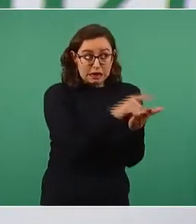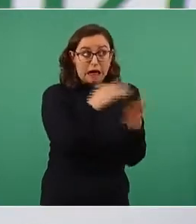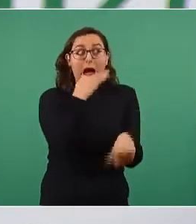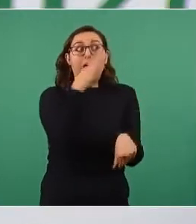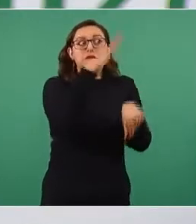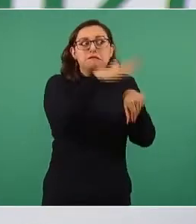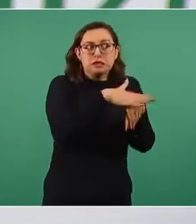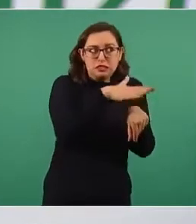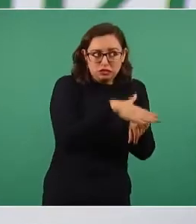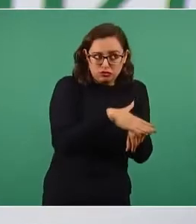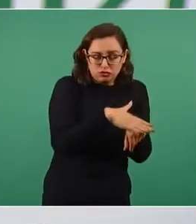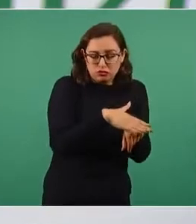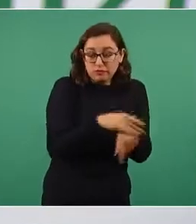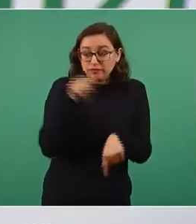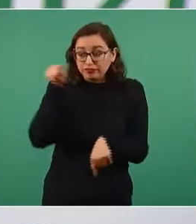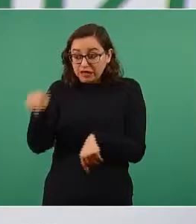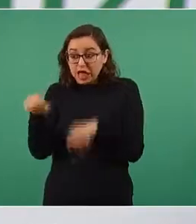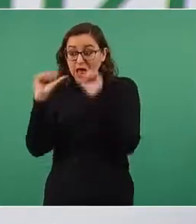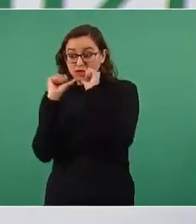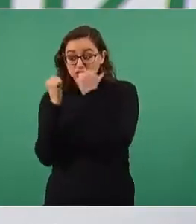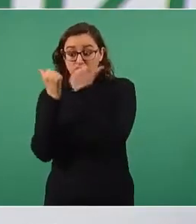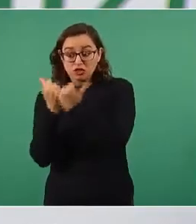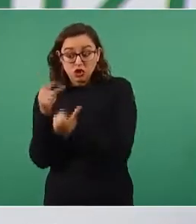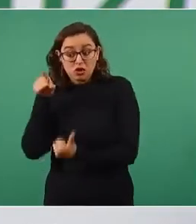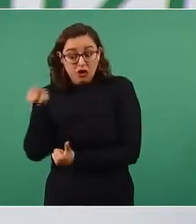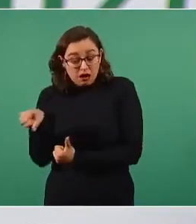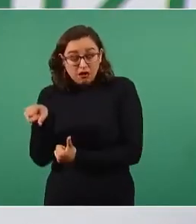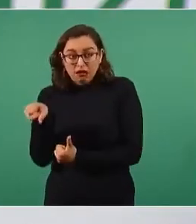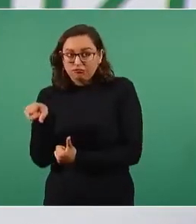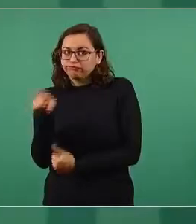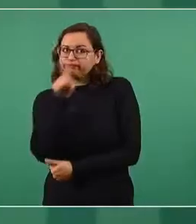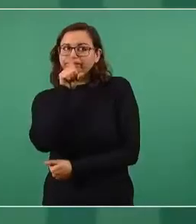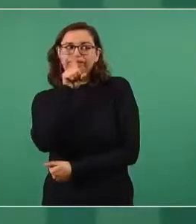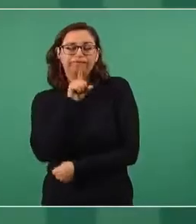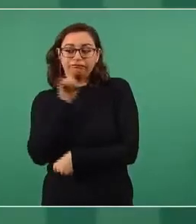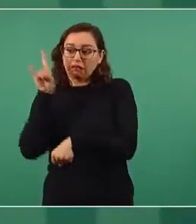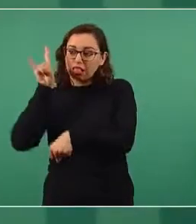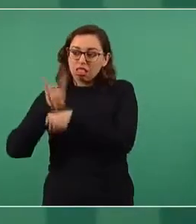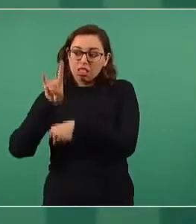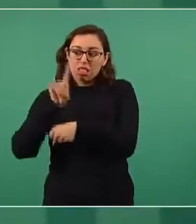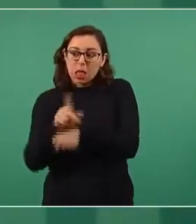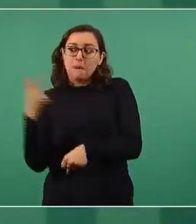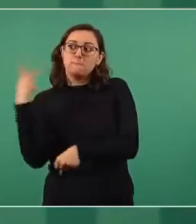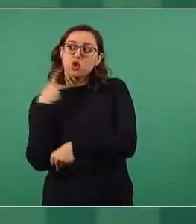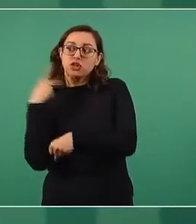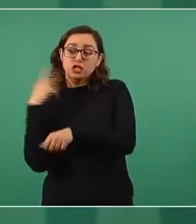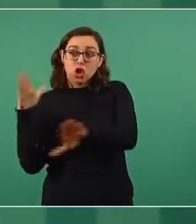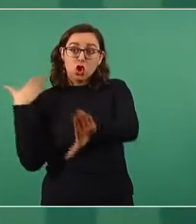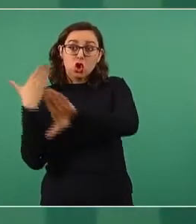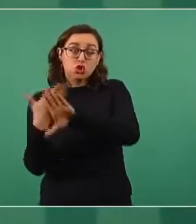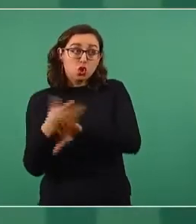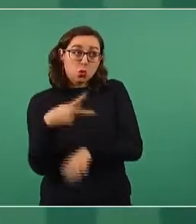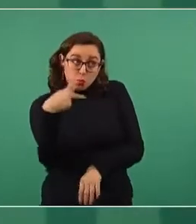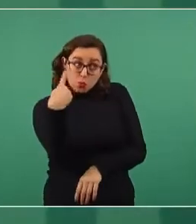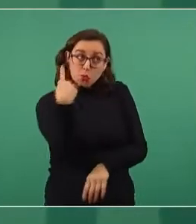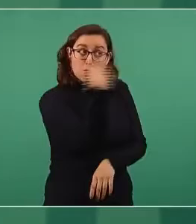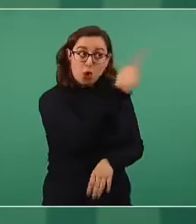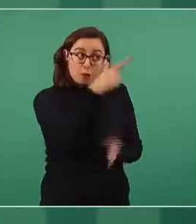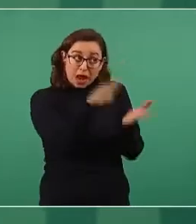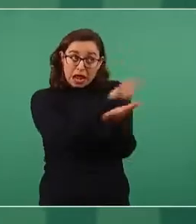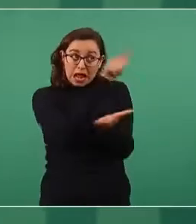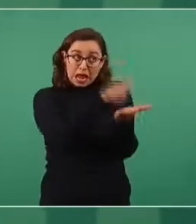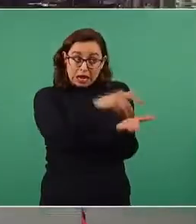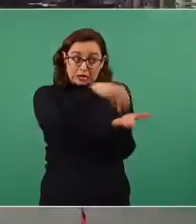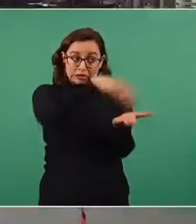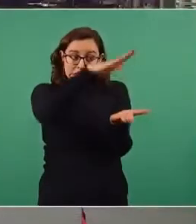violando los límites que tu propia ley señala. Eso es lo que está planteado. Y es lo que vamos a seguir haciendo. O sea, si